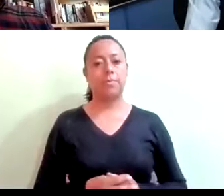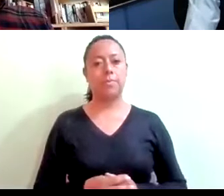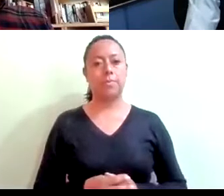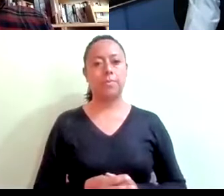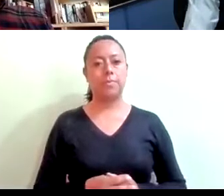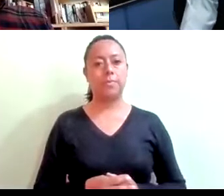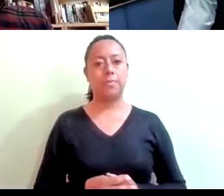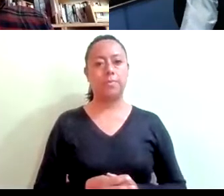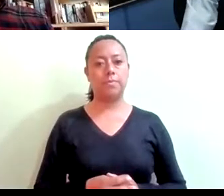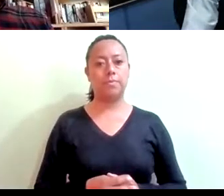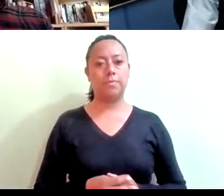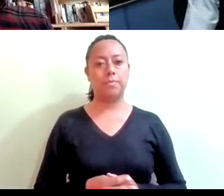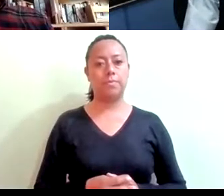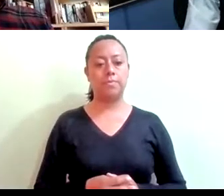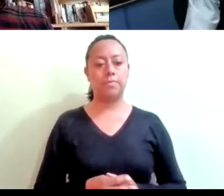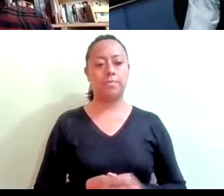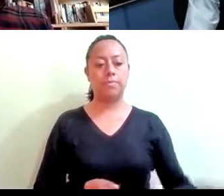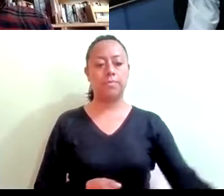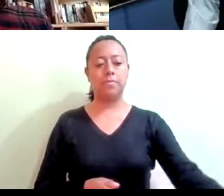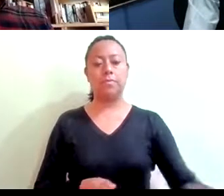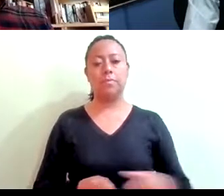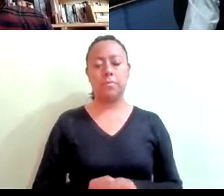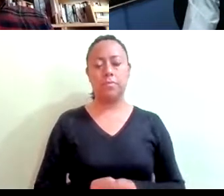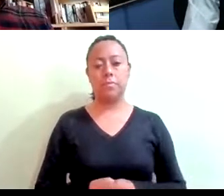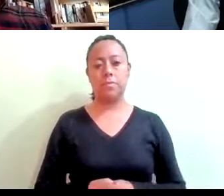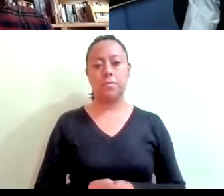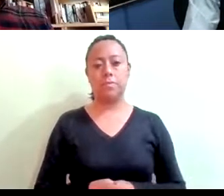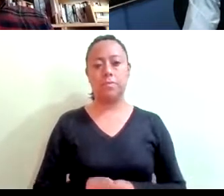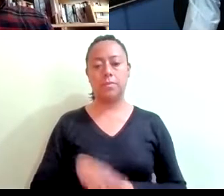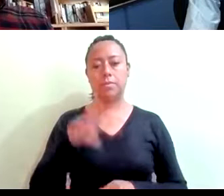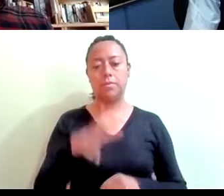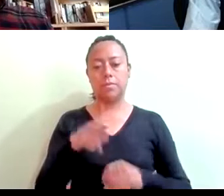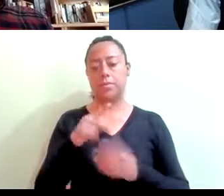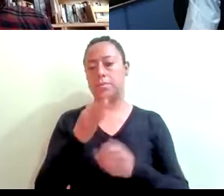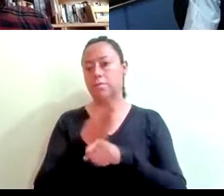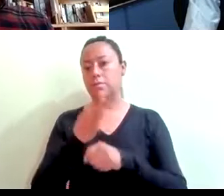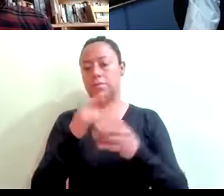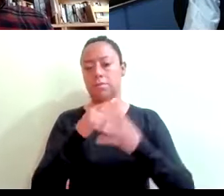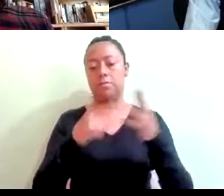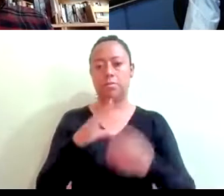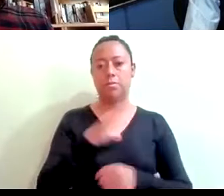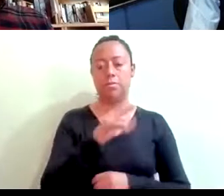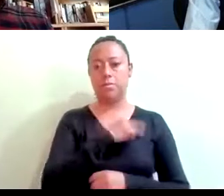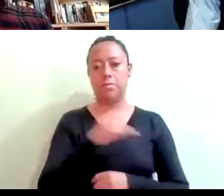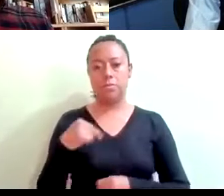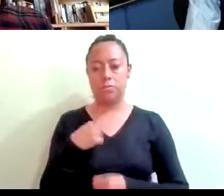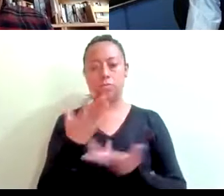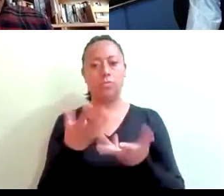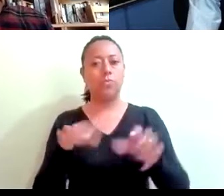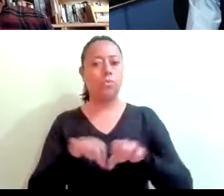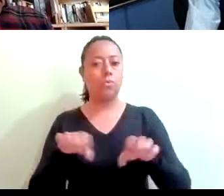a nuestro marco competencial y que técnicamente estamos en condiciones de aplicarlo